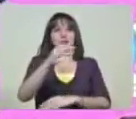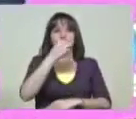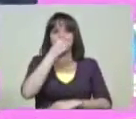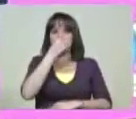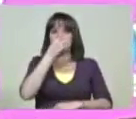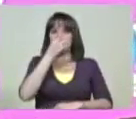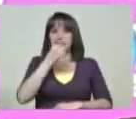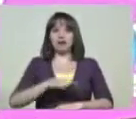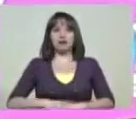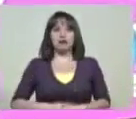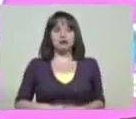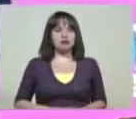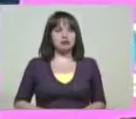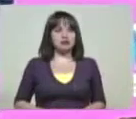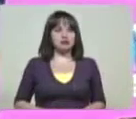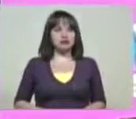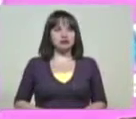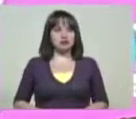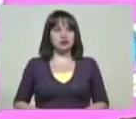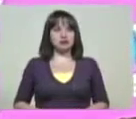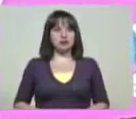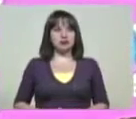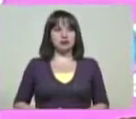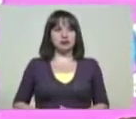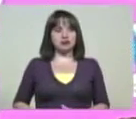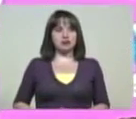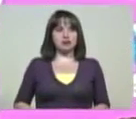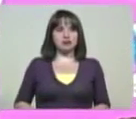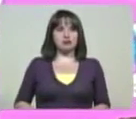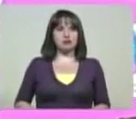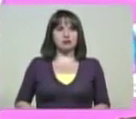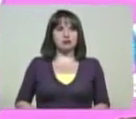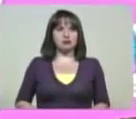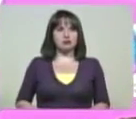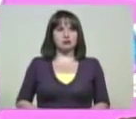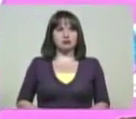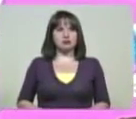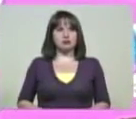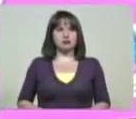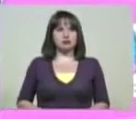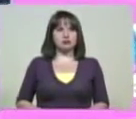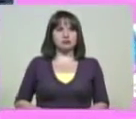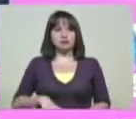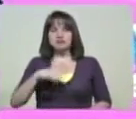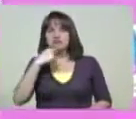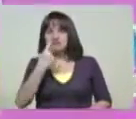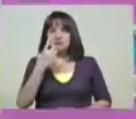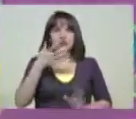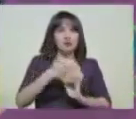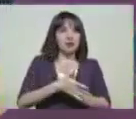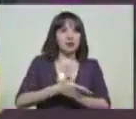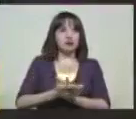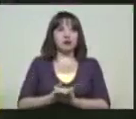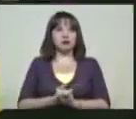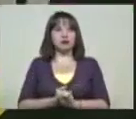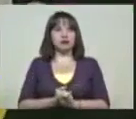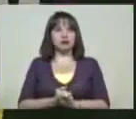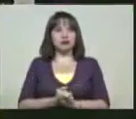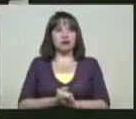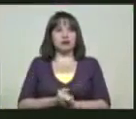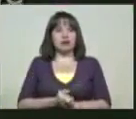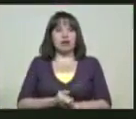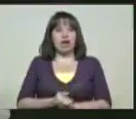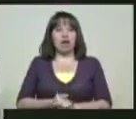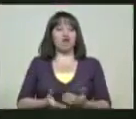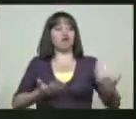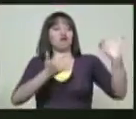o sea es una decisión autónoma de la plenipotenciario digo yo como un comentario hay grandes